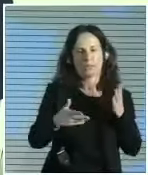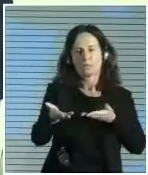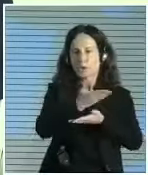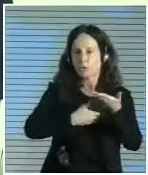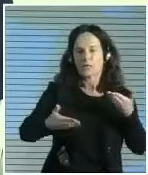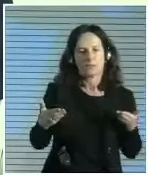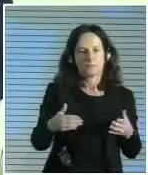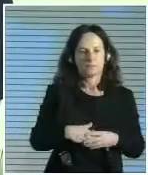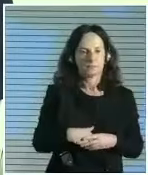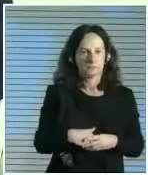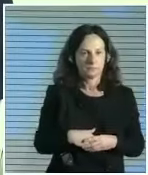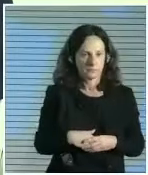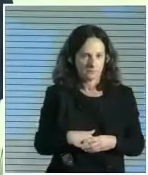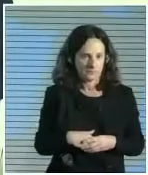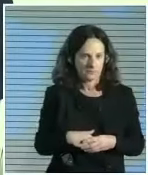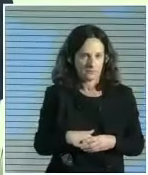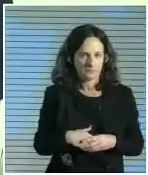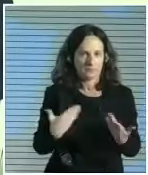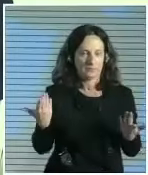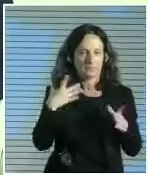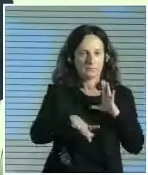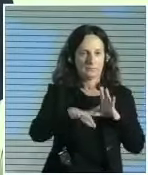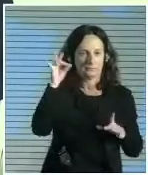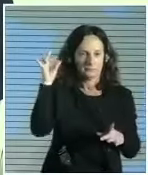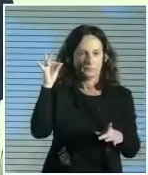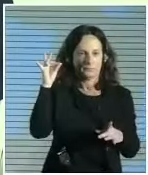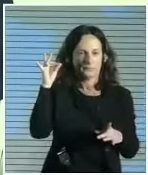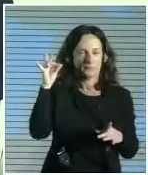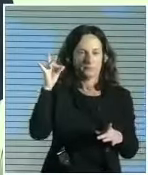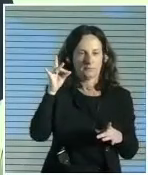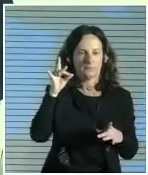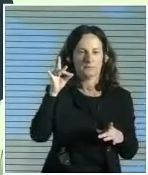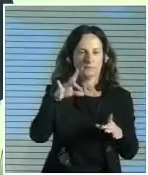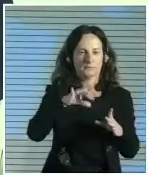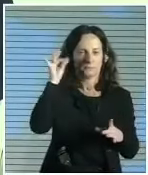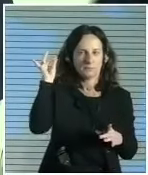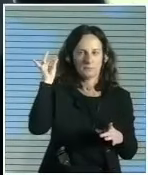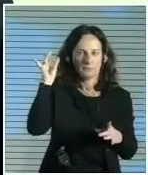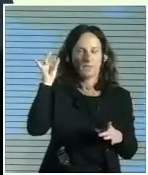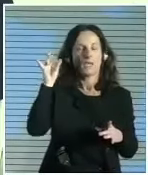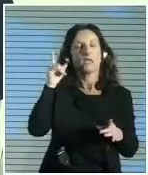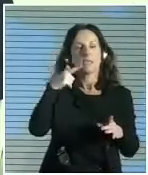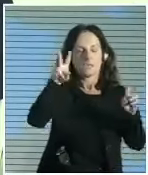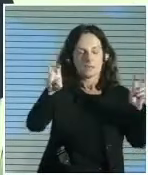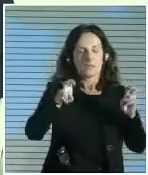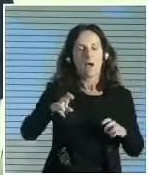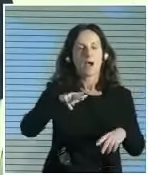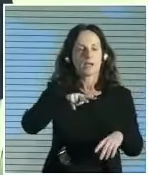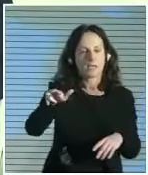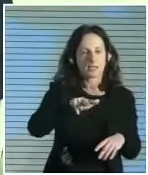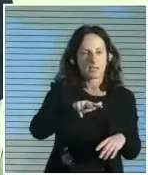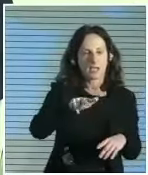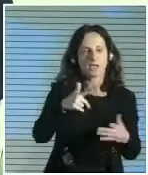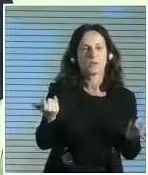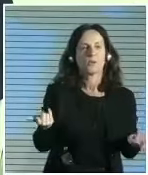último, porque al final el gestor del destino en materia turística tiene poco poder. El que tiene la capacidad de crear